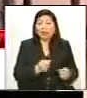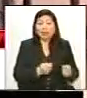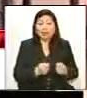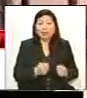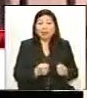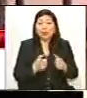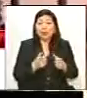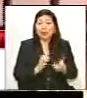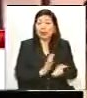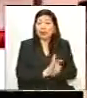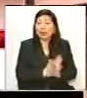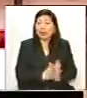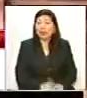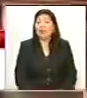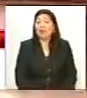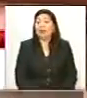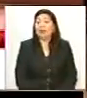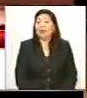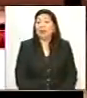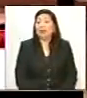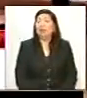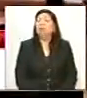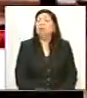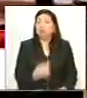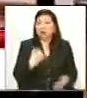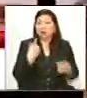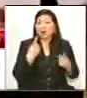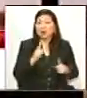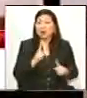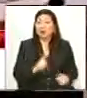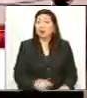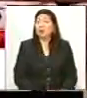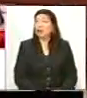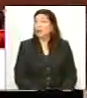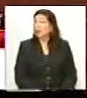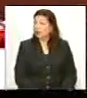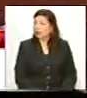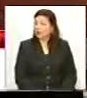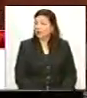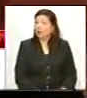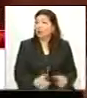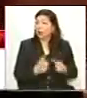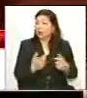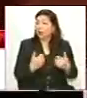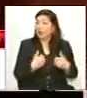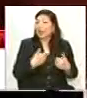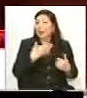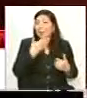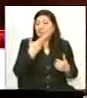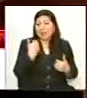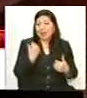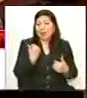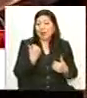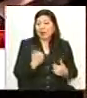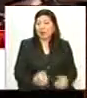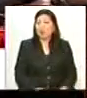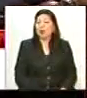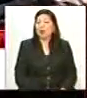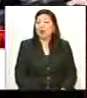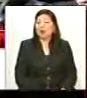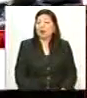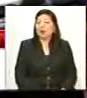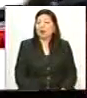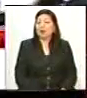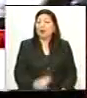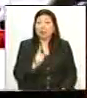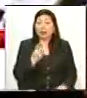al control, ¿no? Lo que debería que hacer, y yo estoy totalmente de acuerdo, es el control tiene que mejorar su nivel de eficacia, ¿no? Y es por eso que se